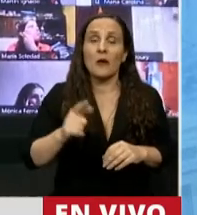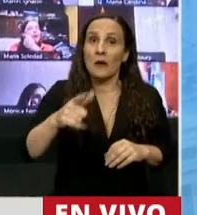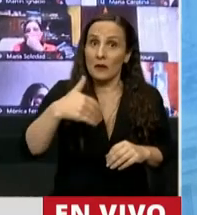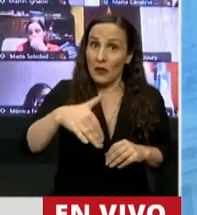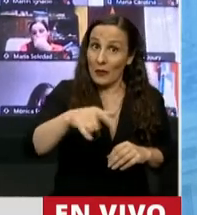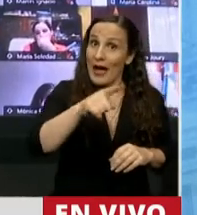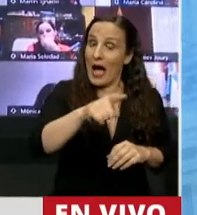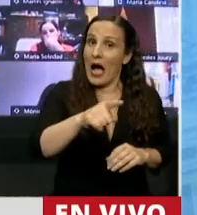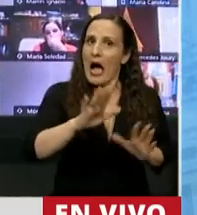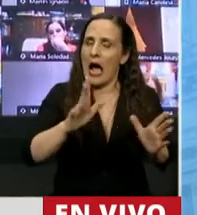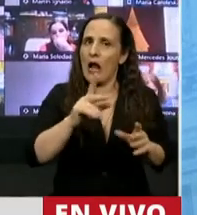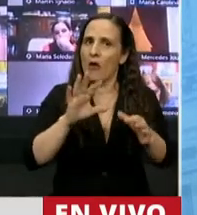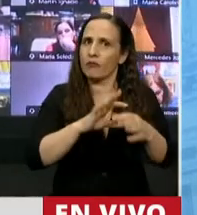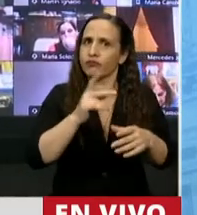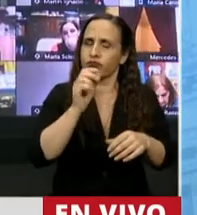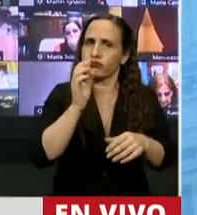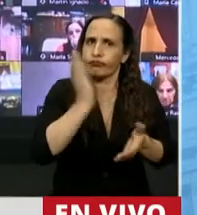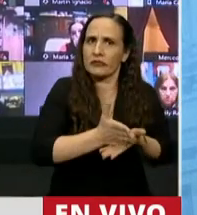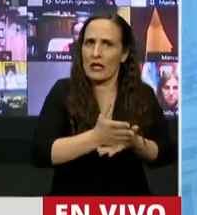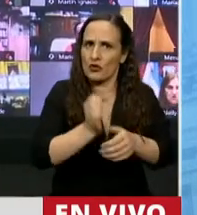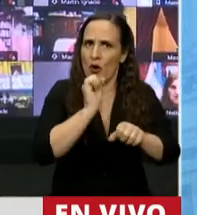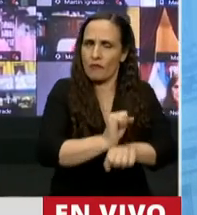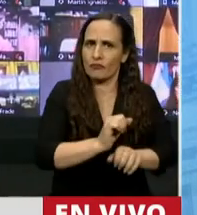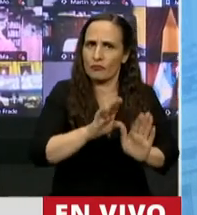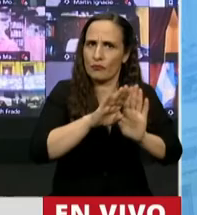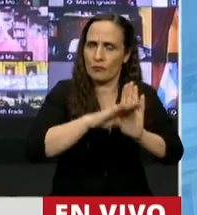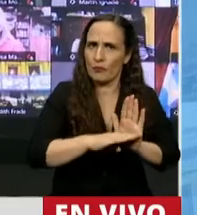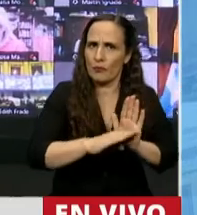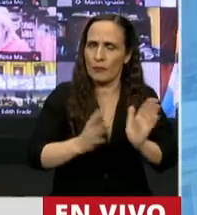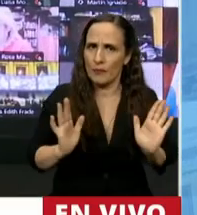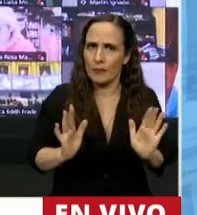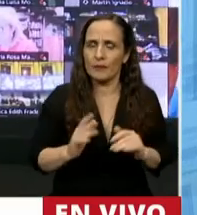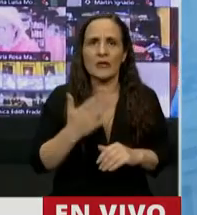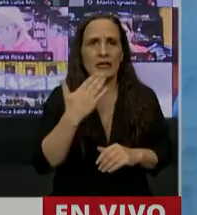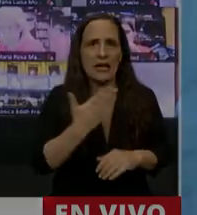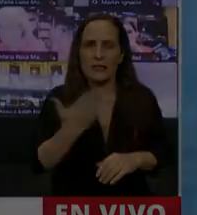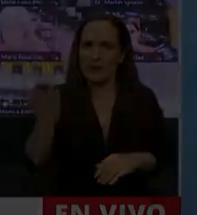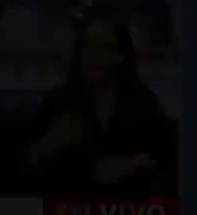delito penal sancionado por el Código. Gracias, presidente.